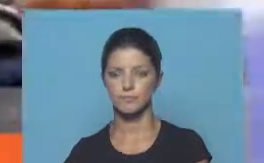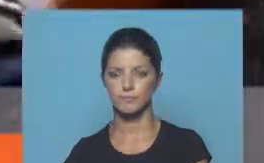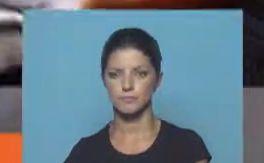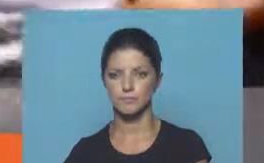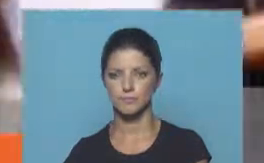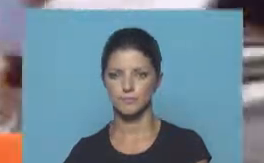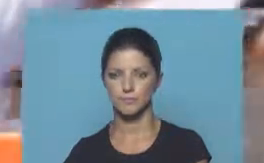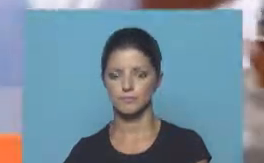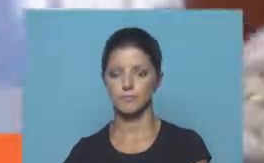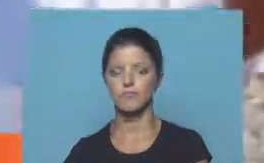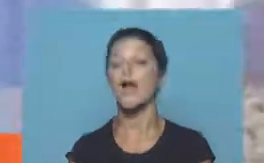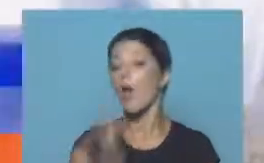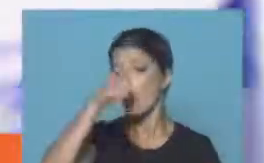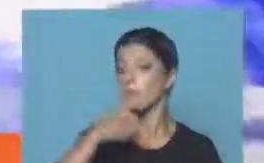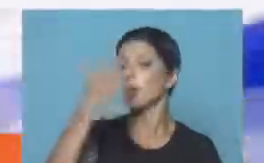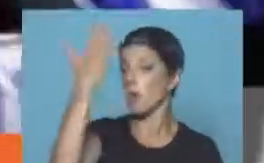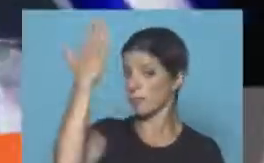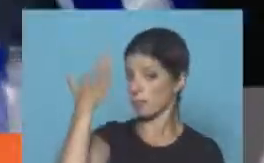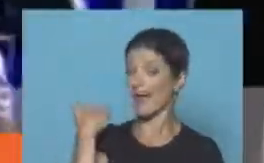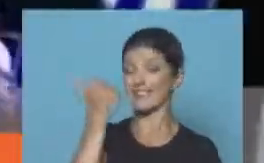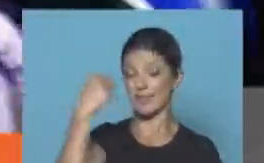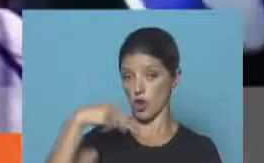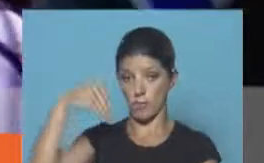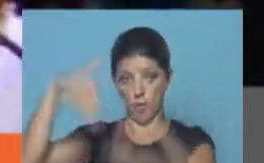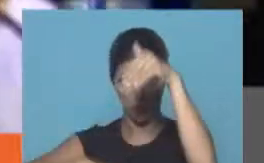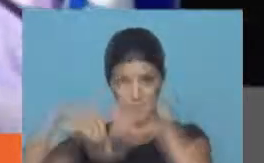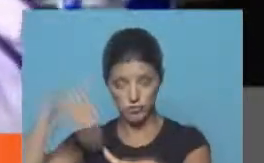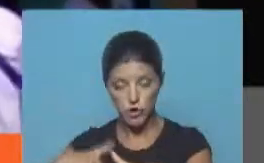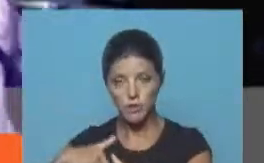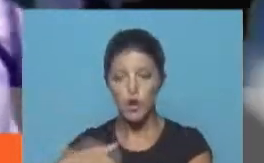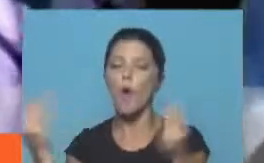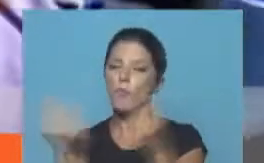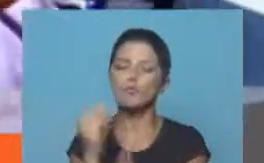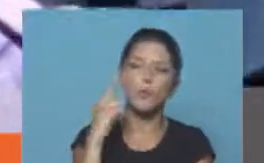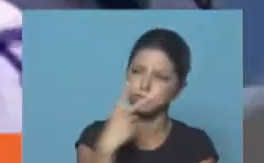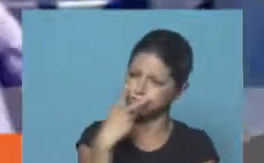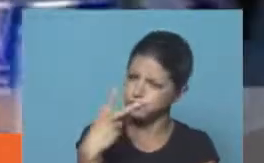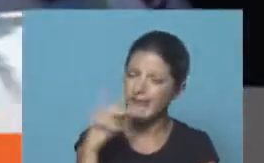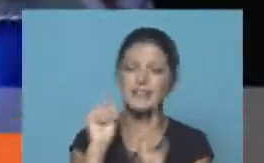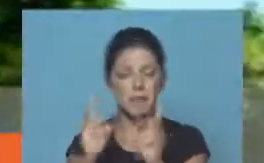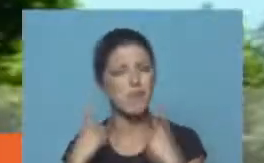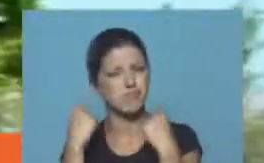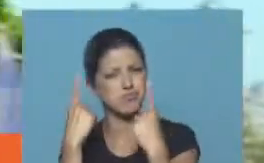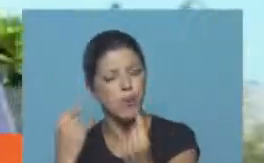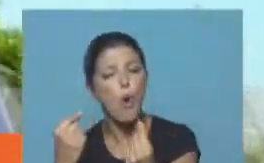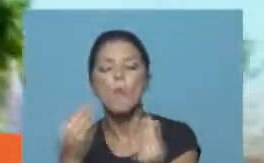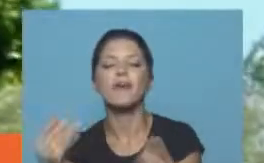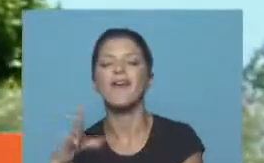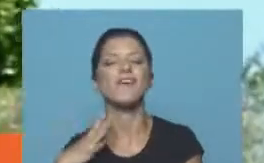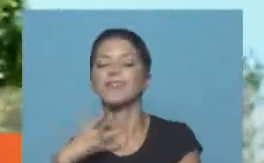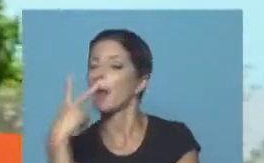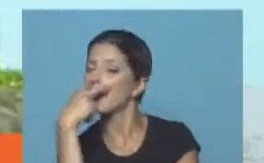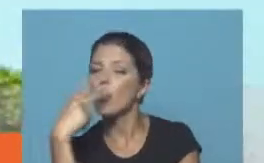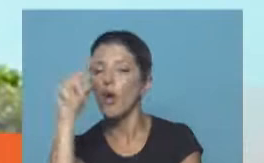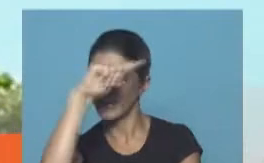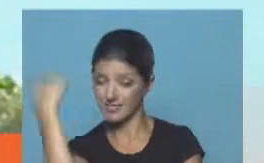El comicio del domingo 6 de noviembre fue por lo menos observado y varias veces criticado por la ausencia de veedores